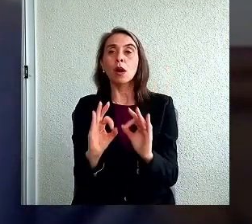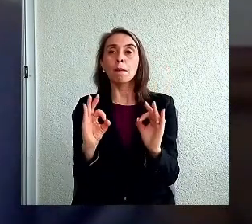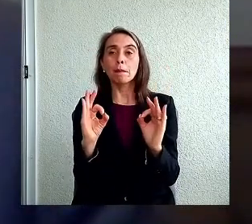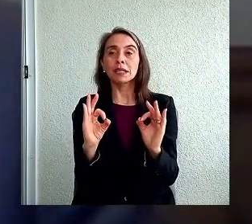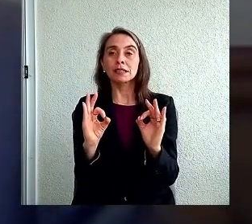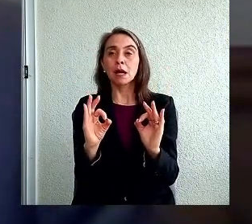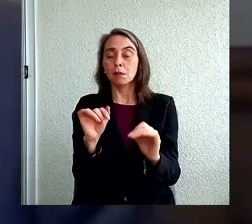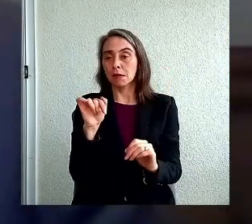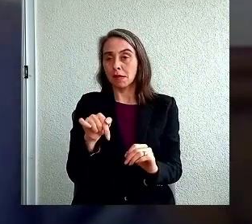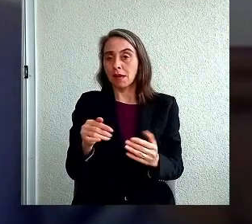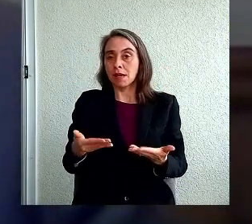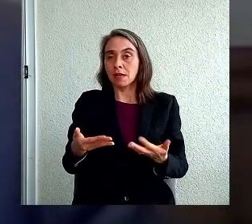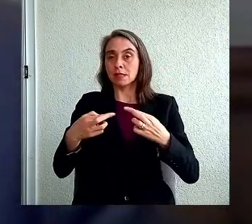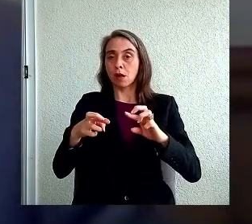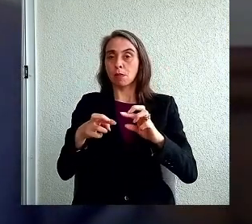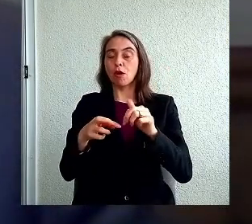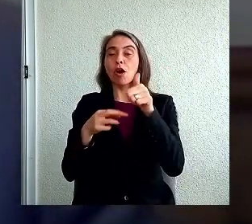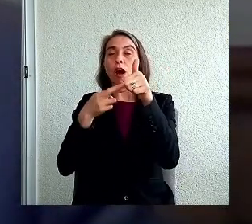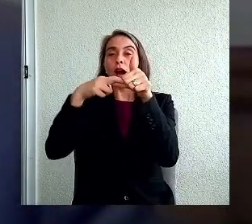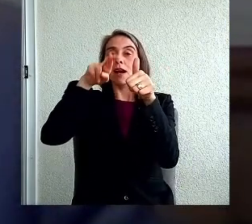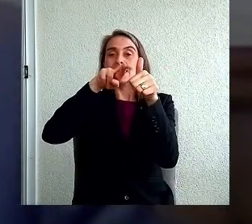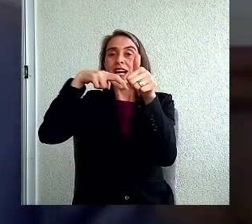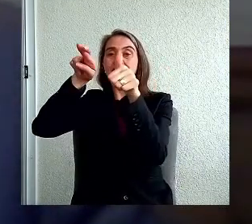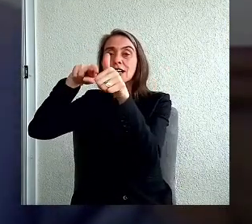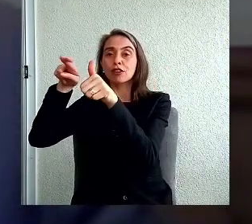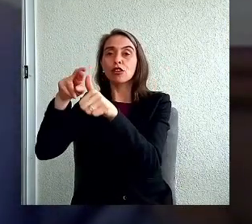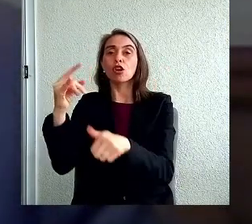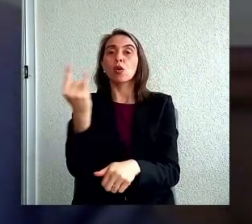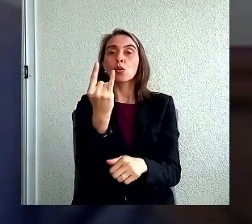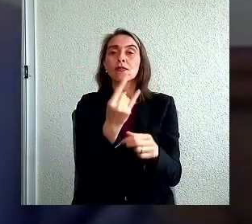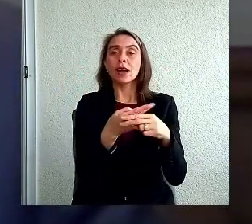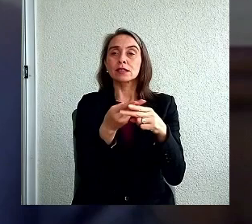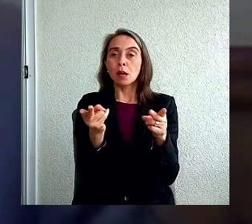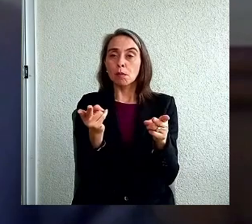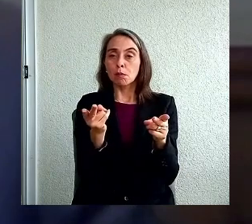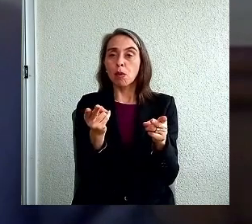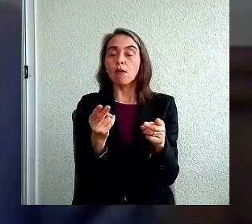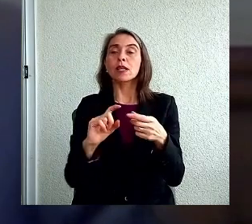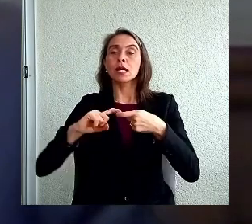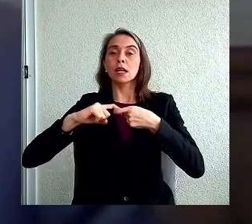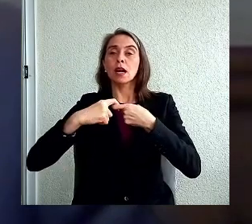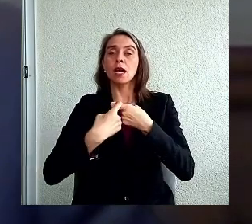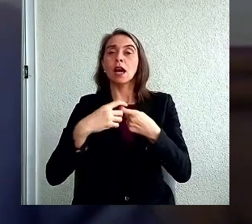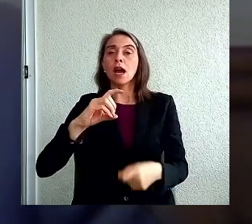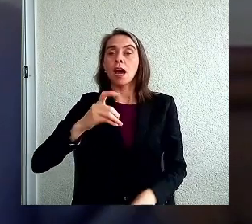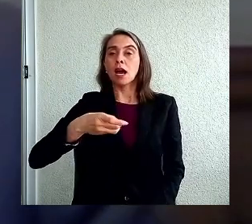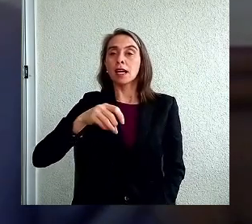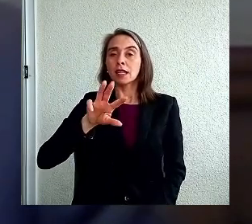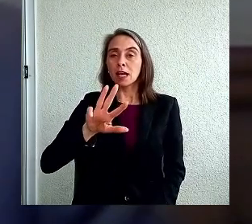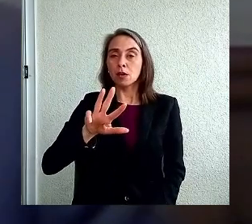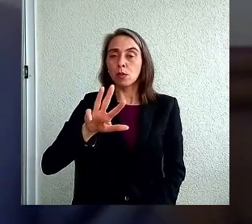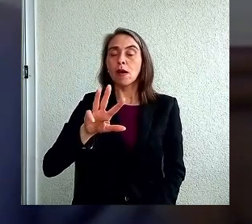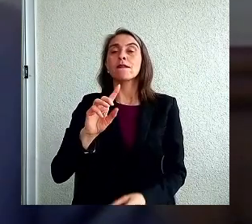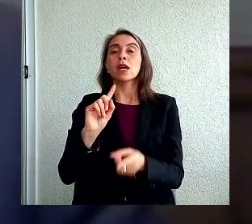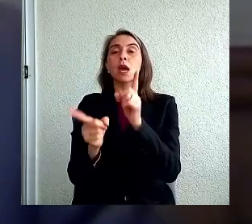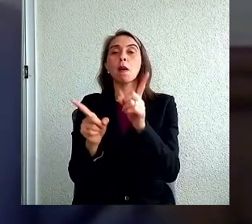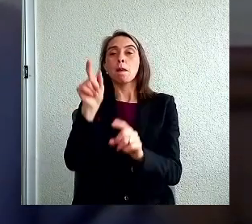de las universidades públicas del G9, a nuestro moderador de hoy, el doctor Samir